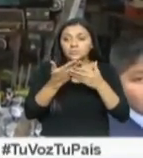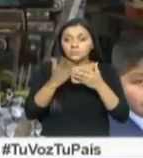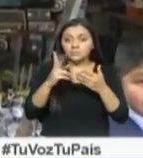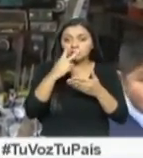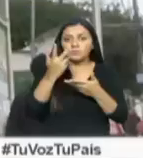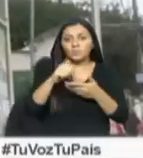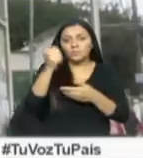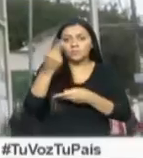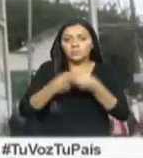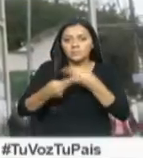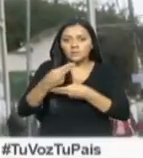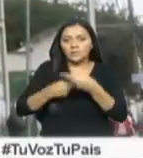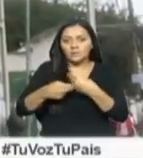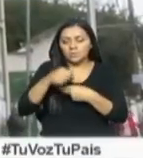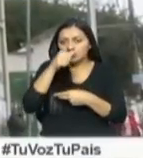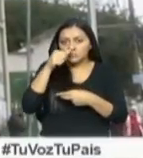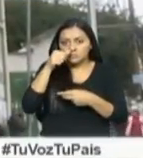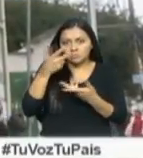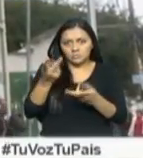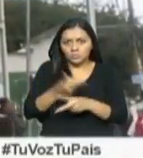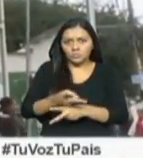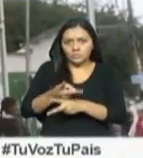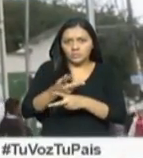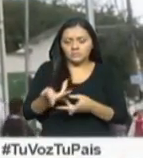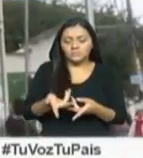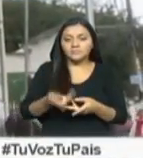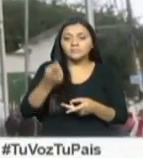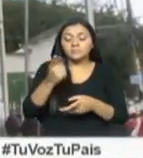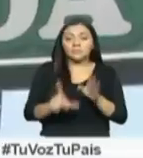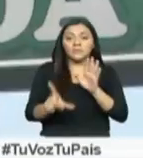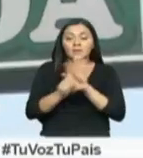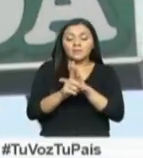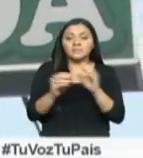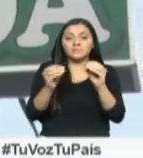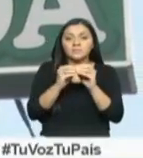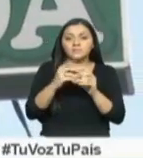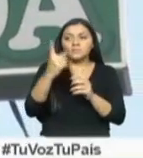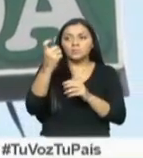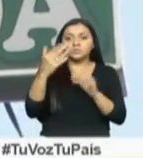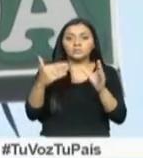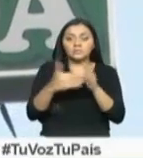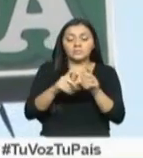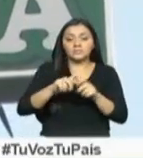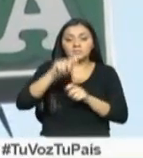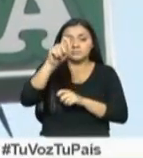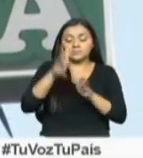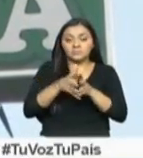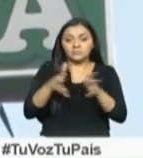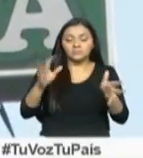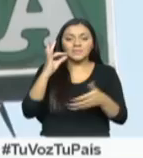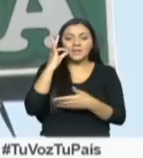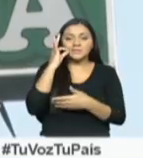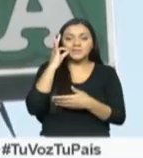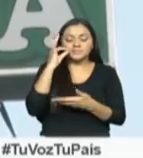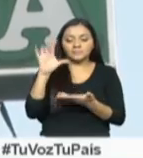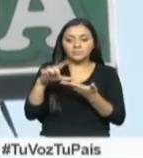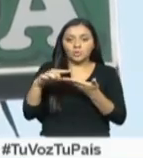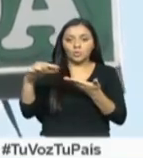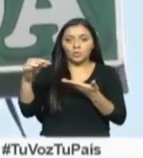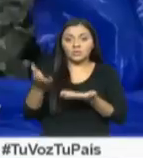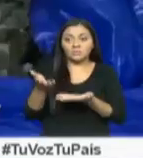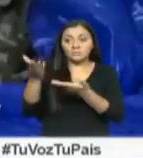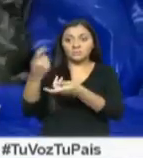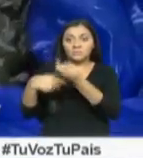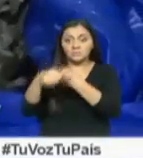el narcotráfico. Para la oposición, la nueva ley pone más de 11.000 toneladas métricas anuales de hoja de coca a disposición del